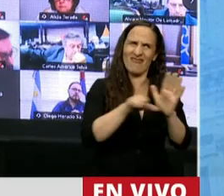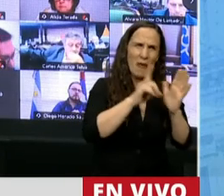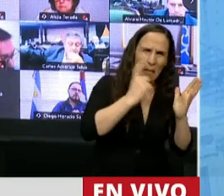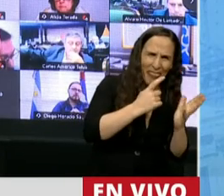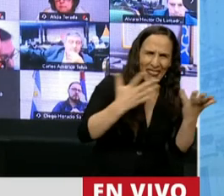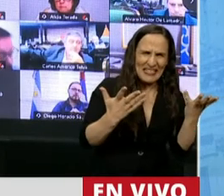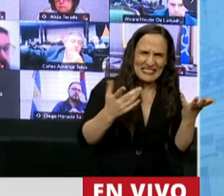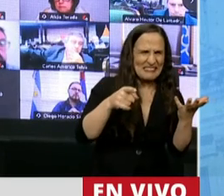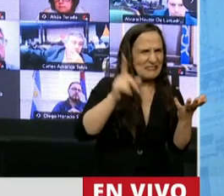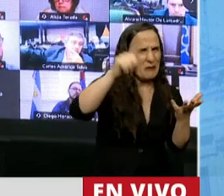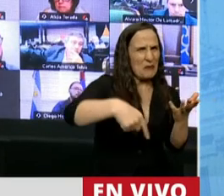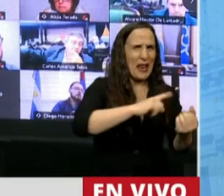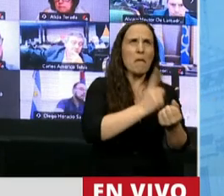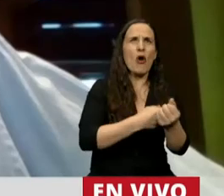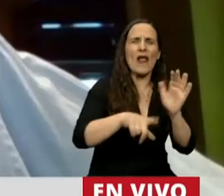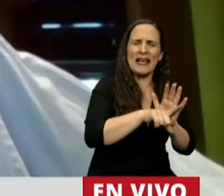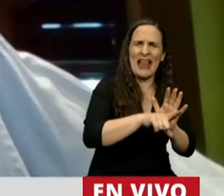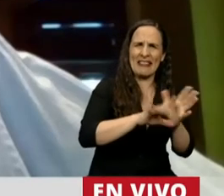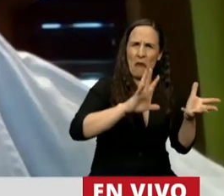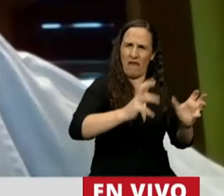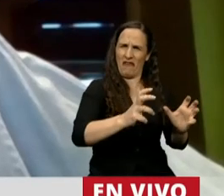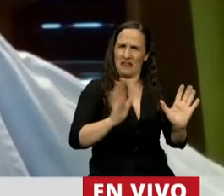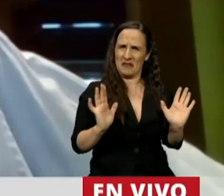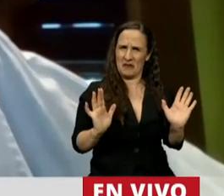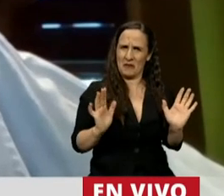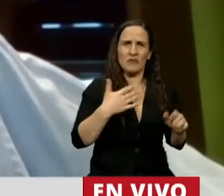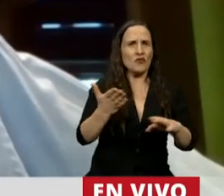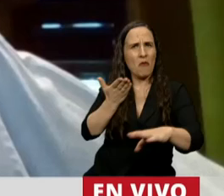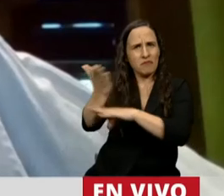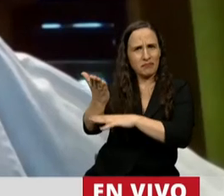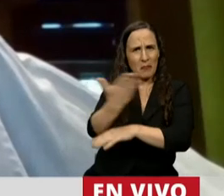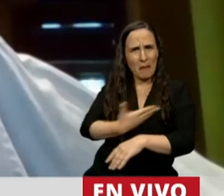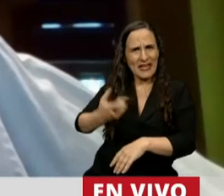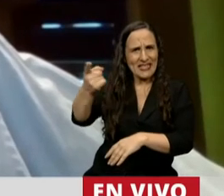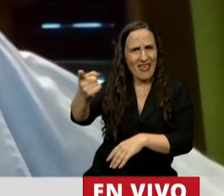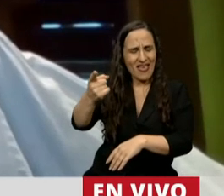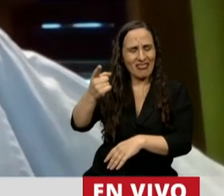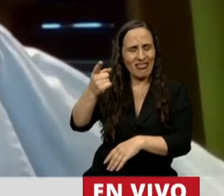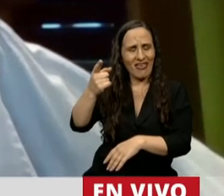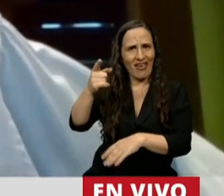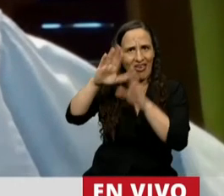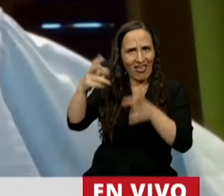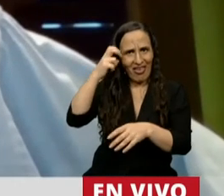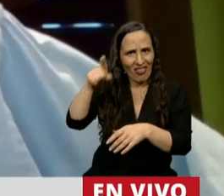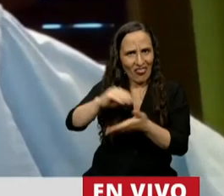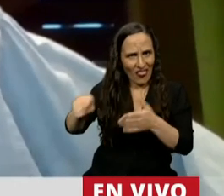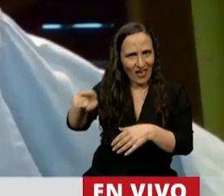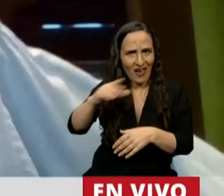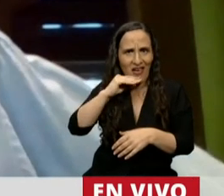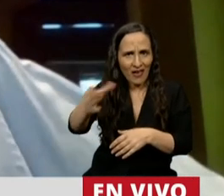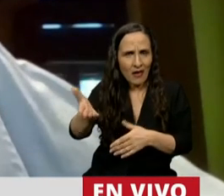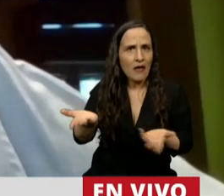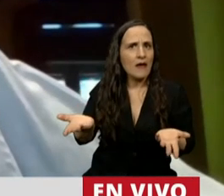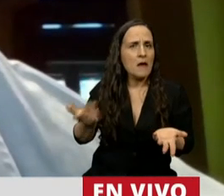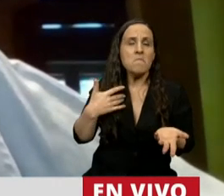a este poder de la República. Exhorto a la presidencia de la Cámara, claro que sin mucha